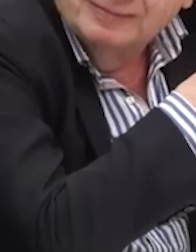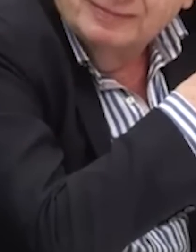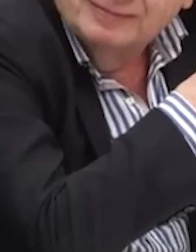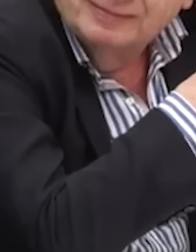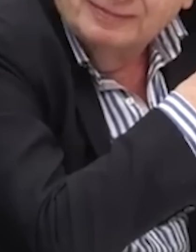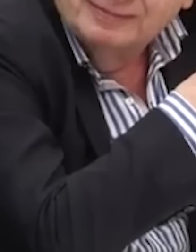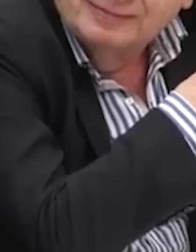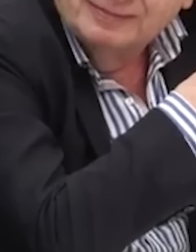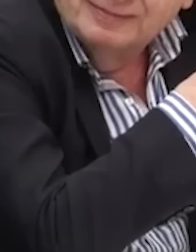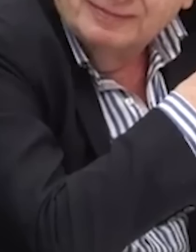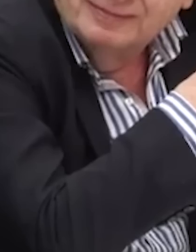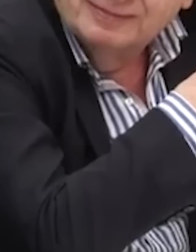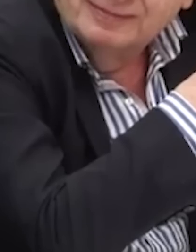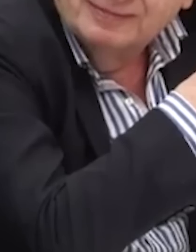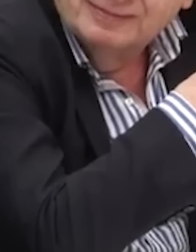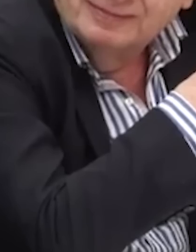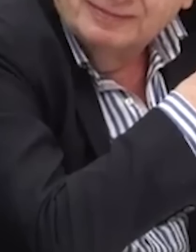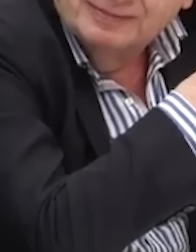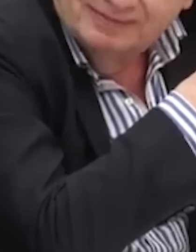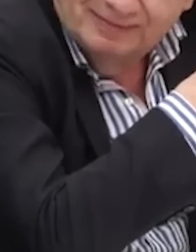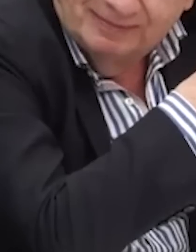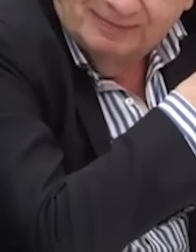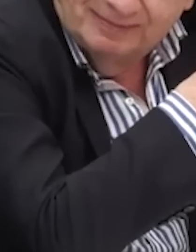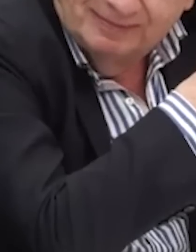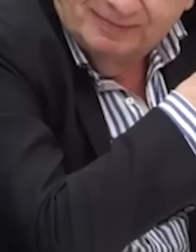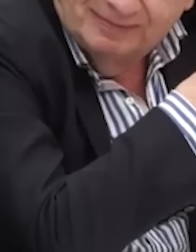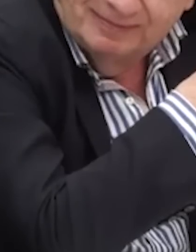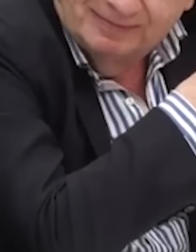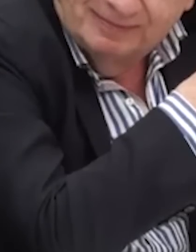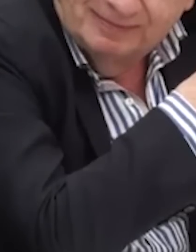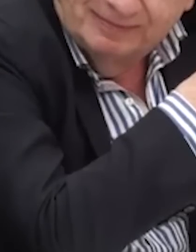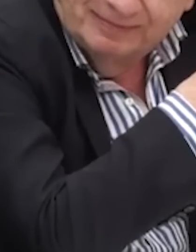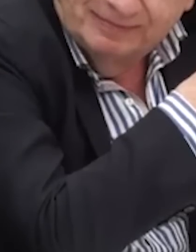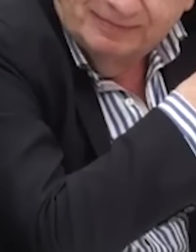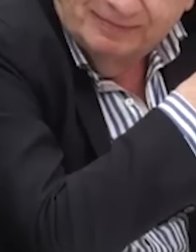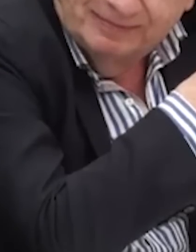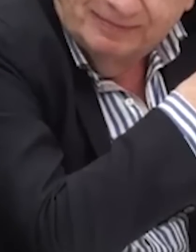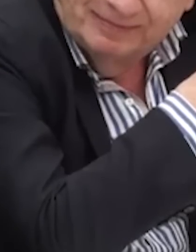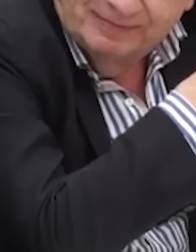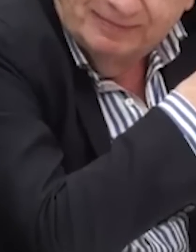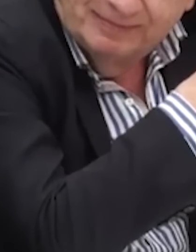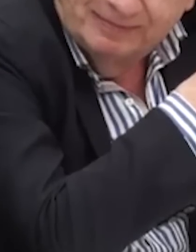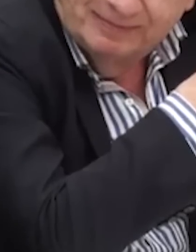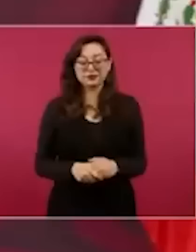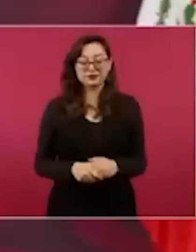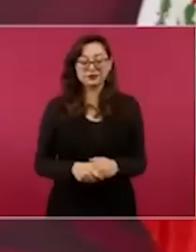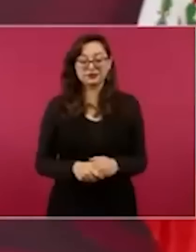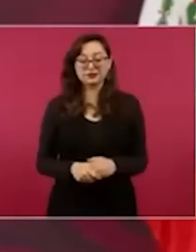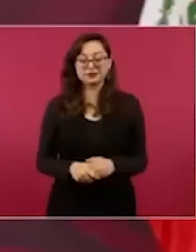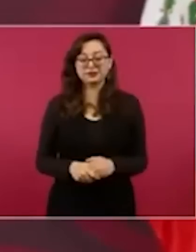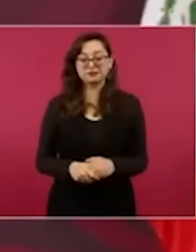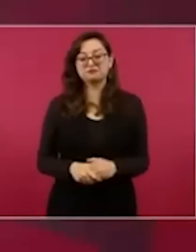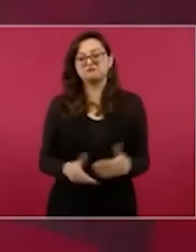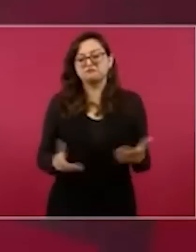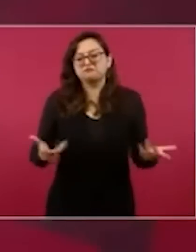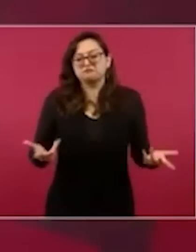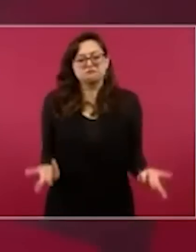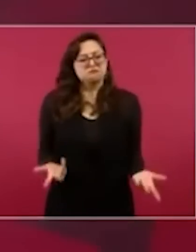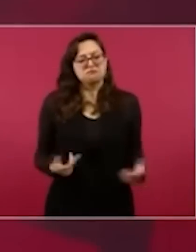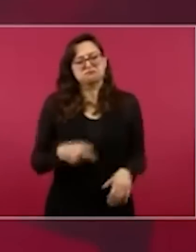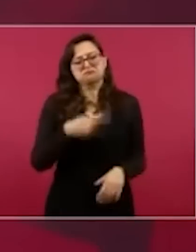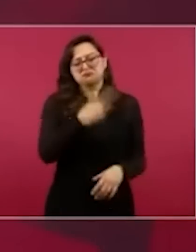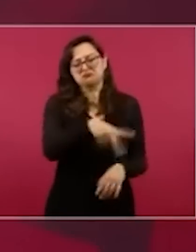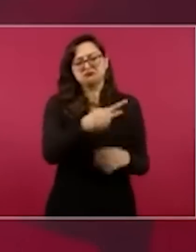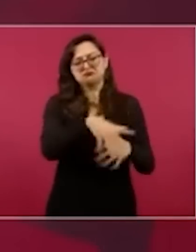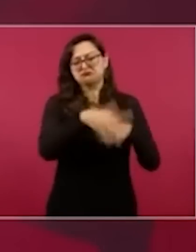más allá de él. Y vamos a ver ya el último video en donde vamos a verlo. Y quiero que se fijen aquí. Tienen todo el derecho de